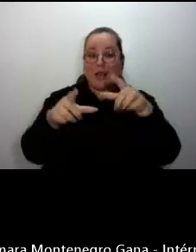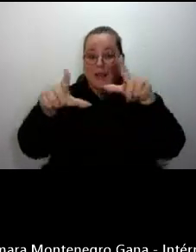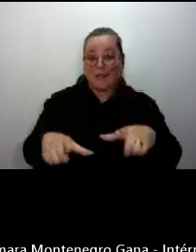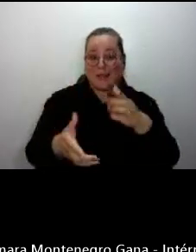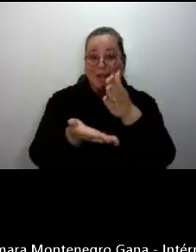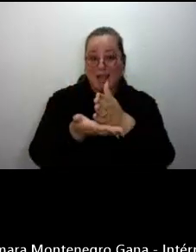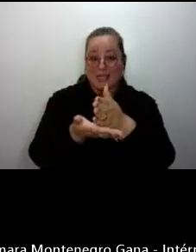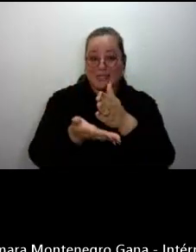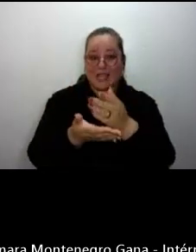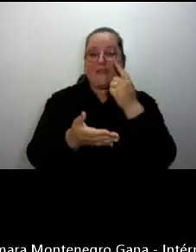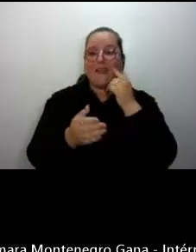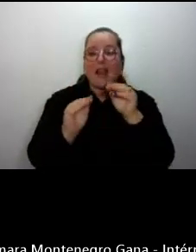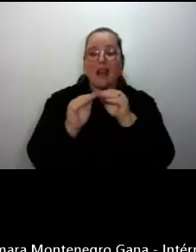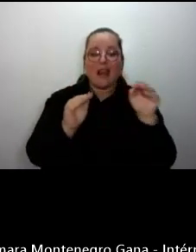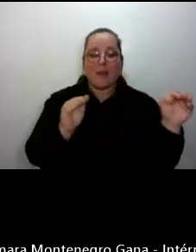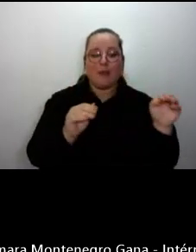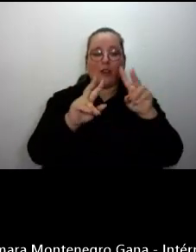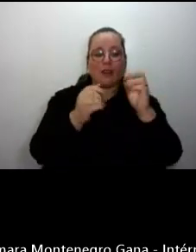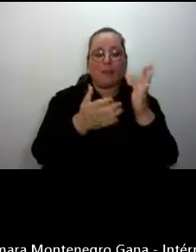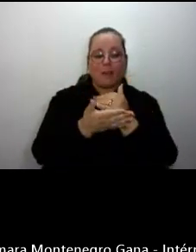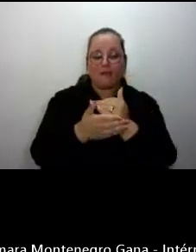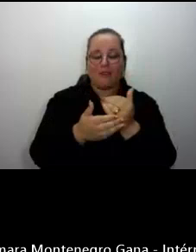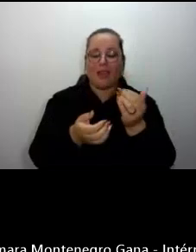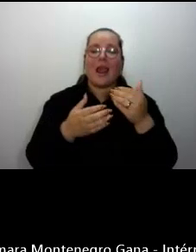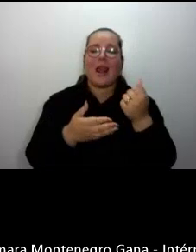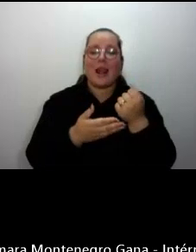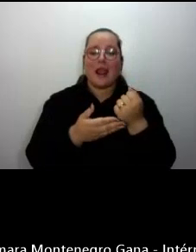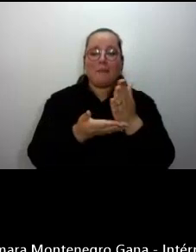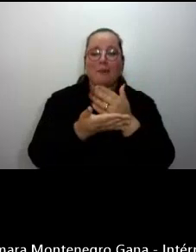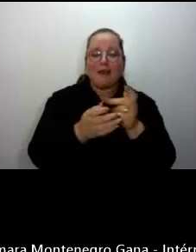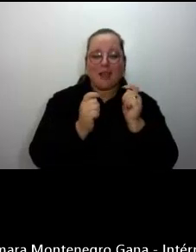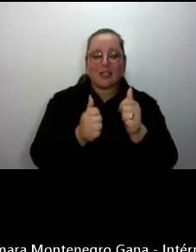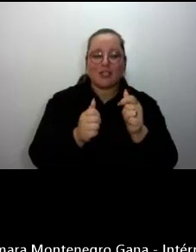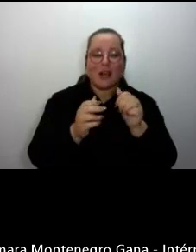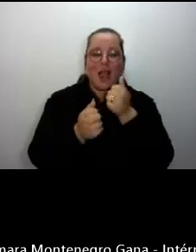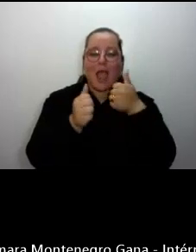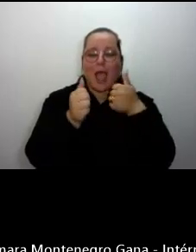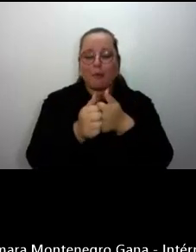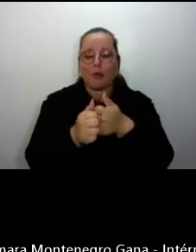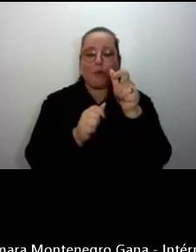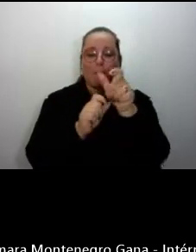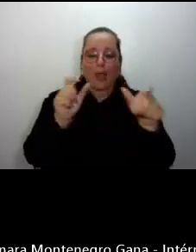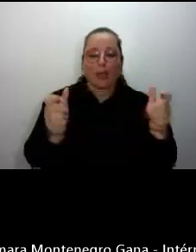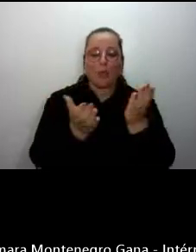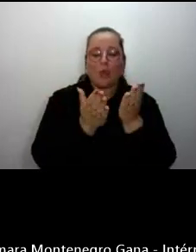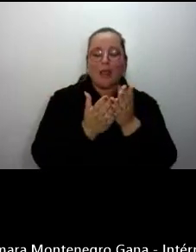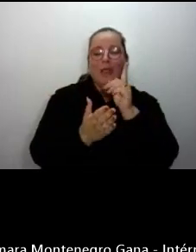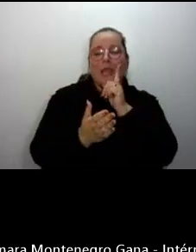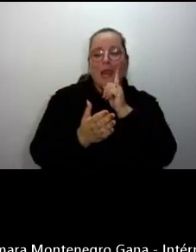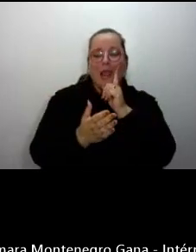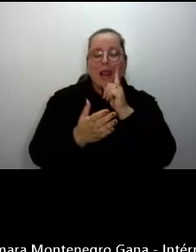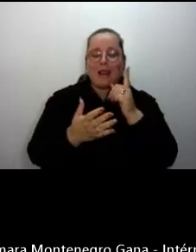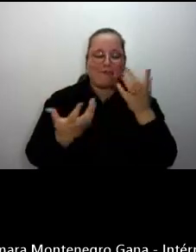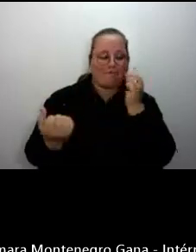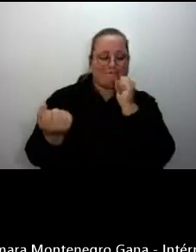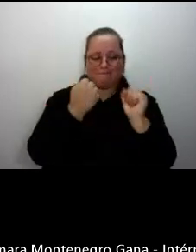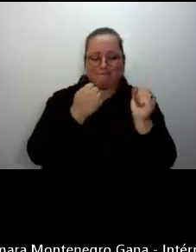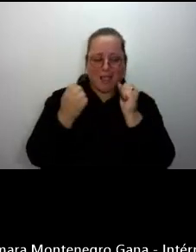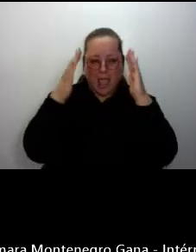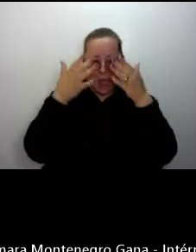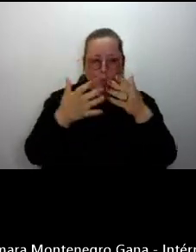disposición lineamientos para planificar estrategias de apoyo dirigidas a estudiantes que presentan desregulación emocional y conductual, resguardando así